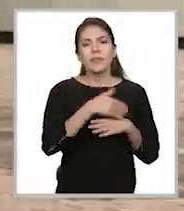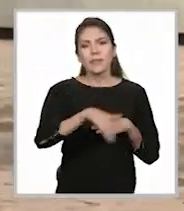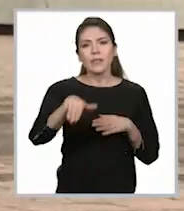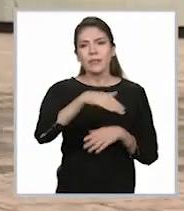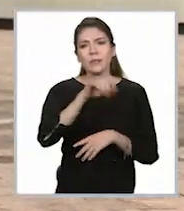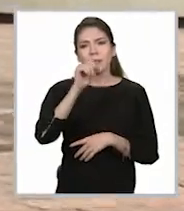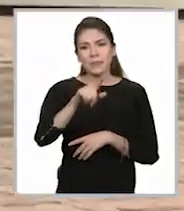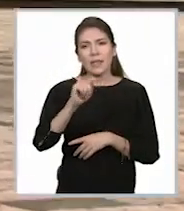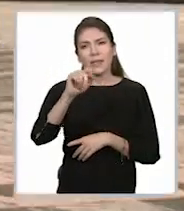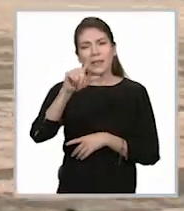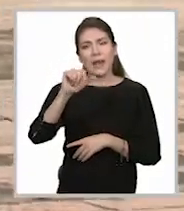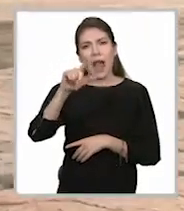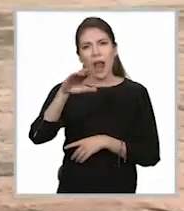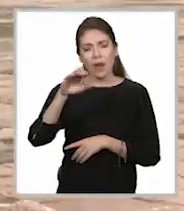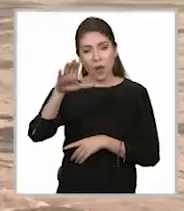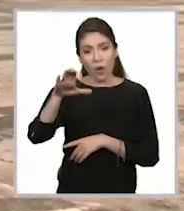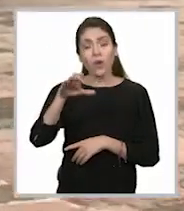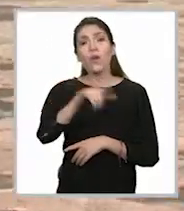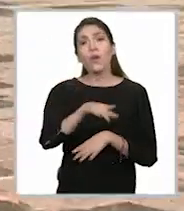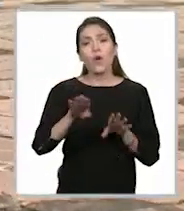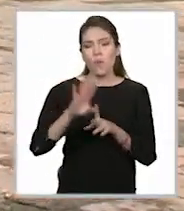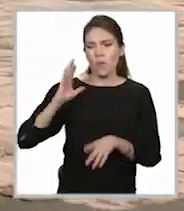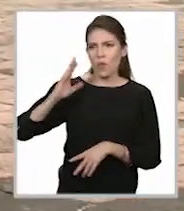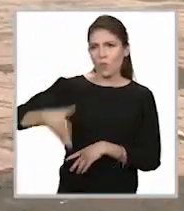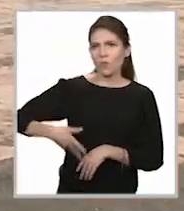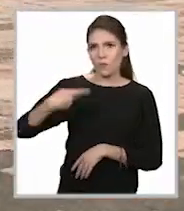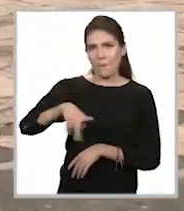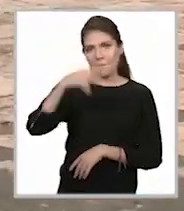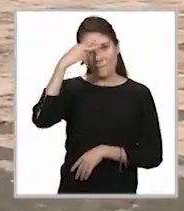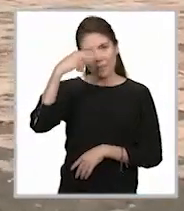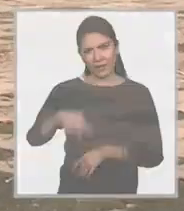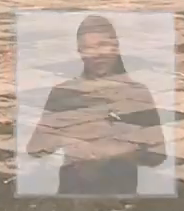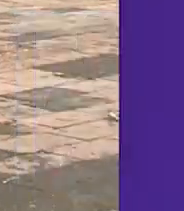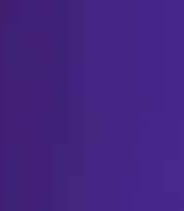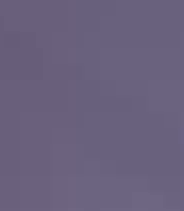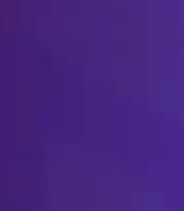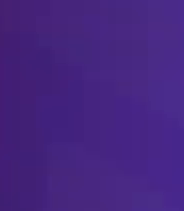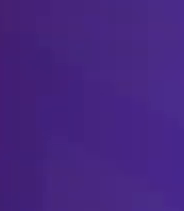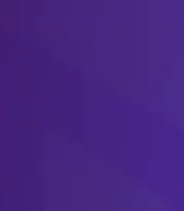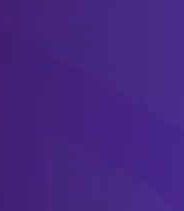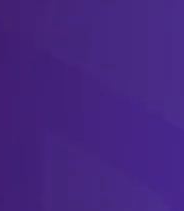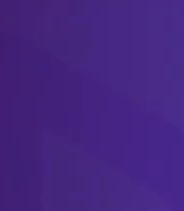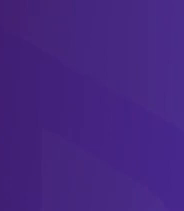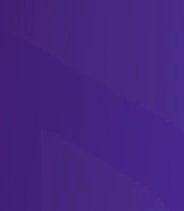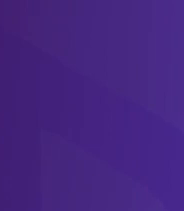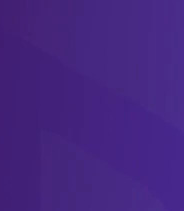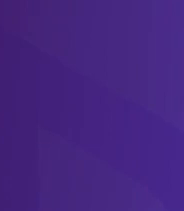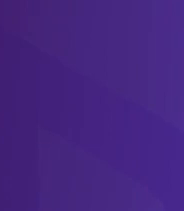historia del monolito conocido como Tlaloc, un orgullo más de México.